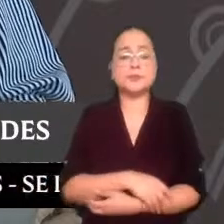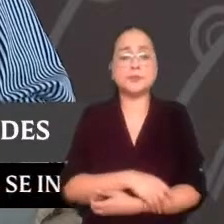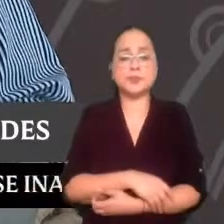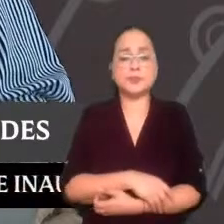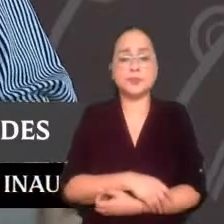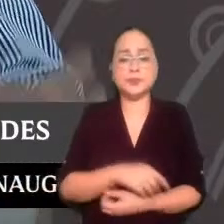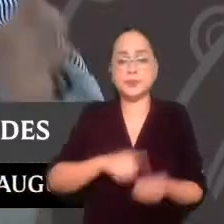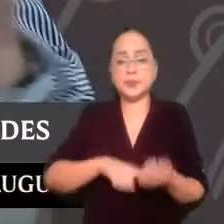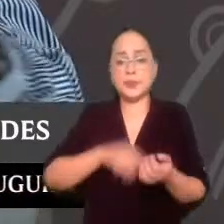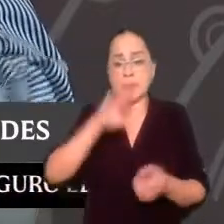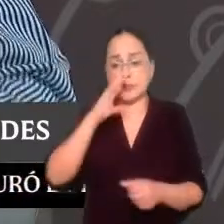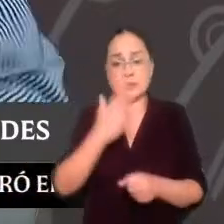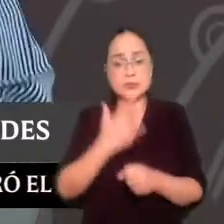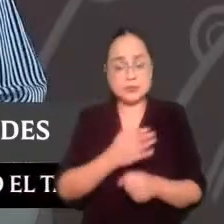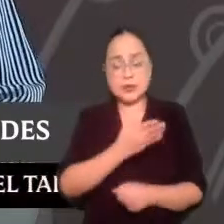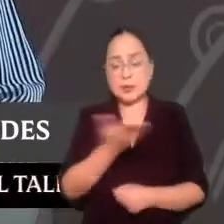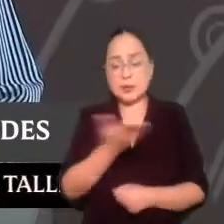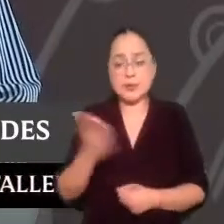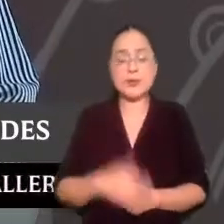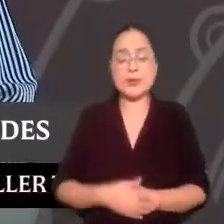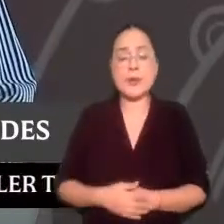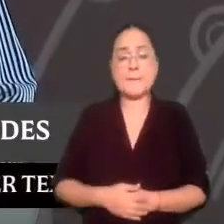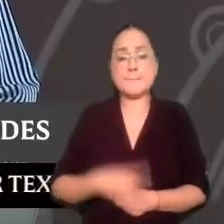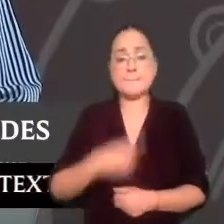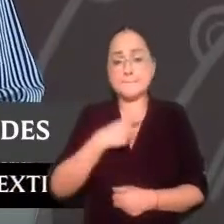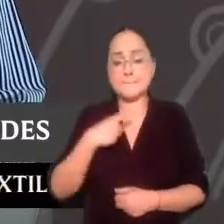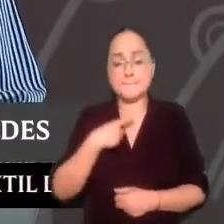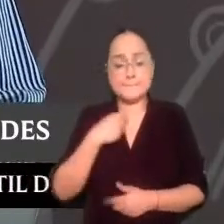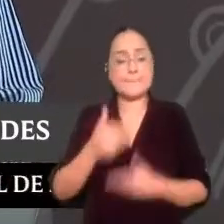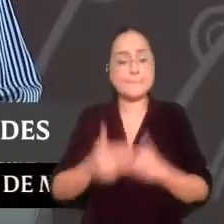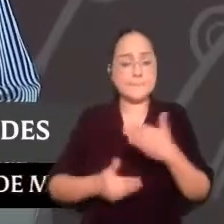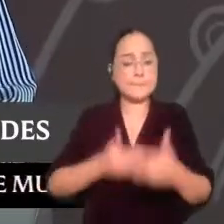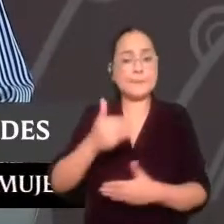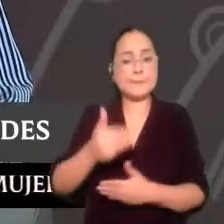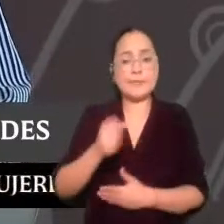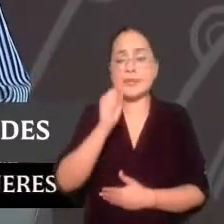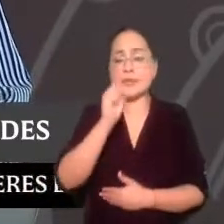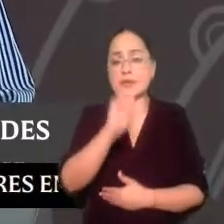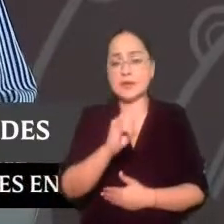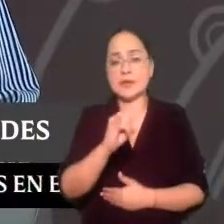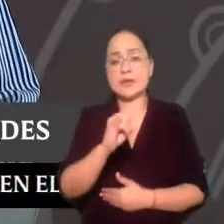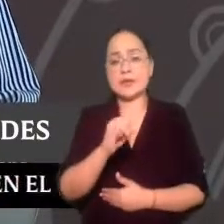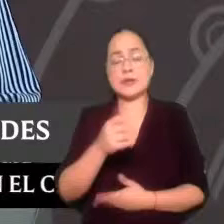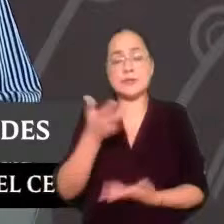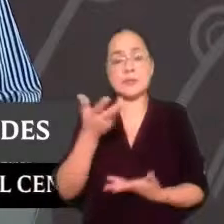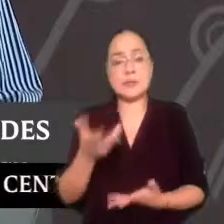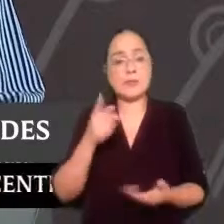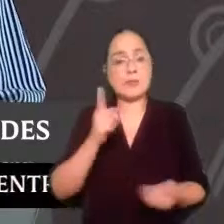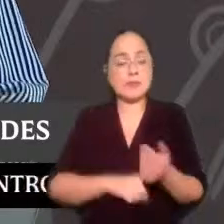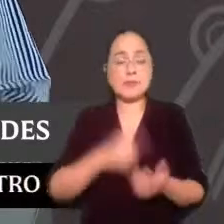responsabilidad. Tenemos que llevar a eso, respetar mucho. Yo quiero elevar el estatus del policía.